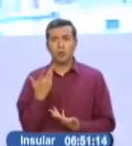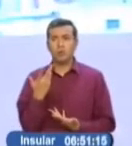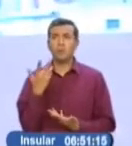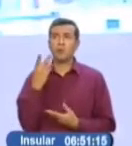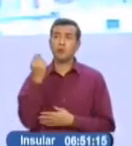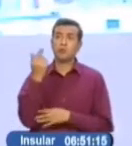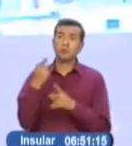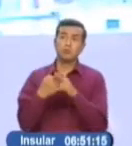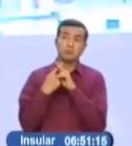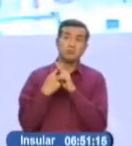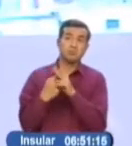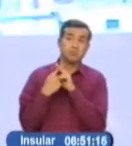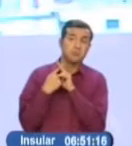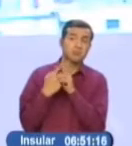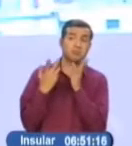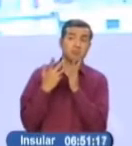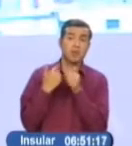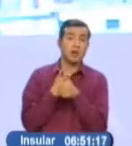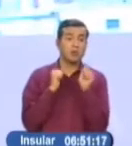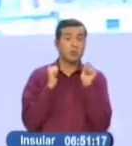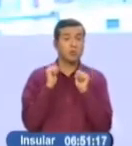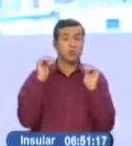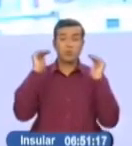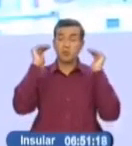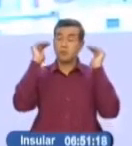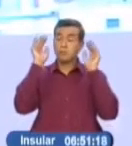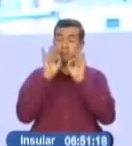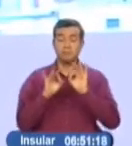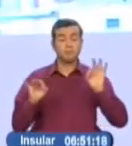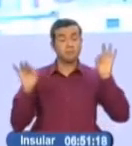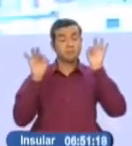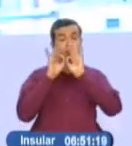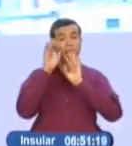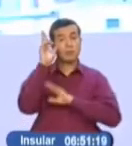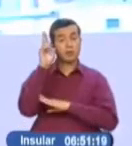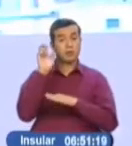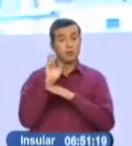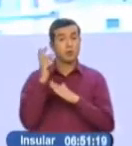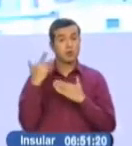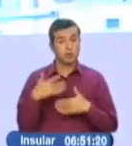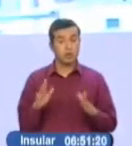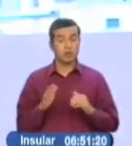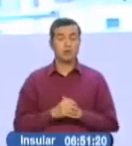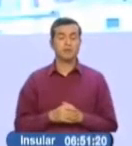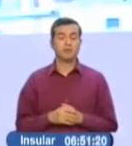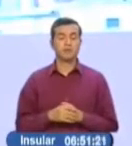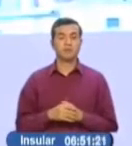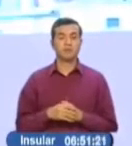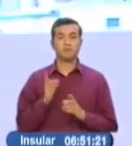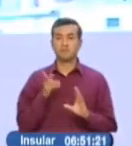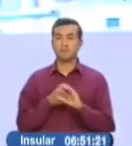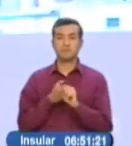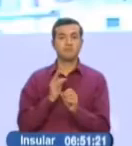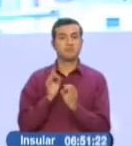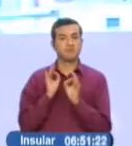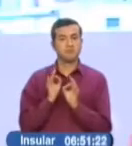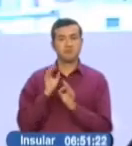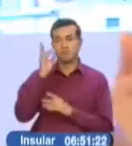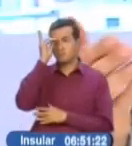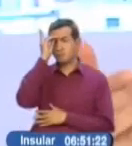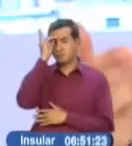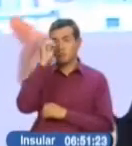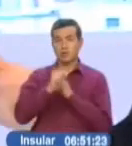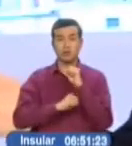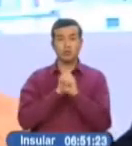esas fuentes de financiamiento en forma autónoma y soberana. Creo que el Ecuador, al haber renegociado exitosamente su deuda en